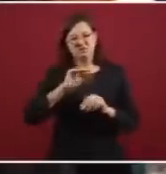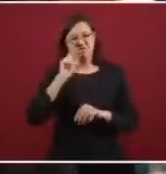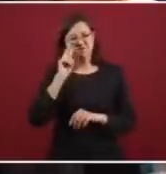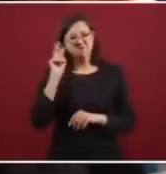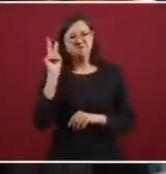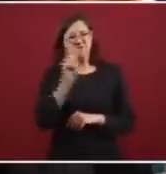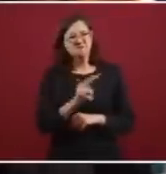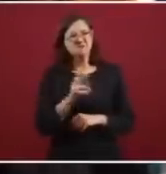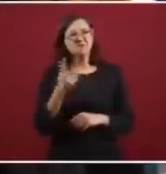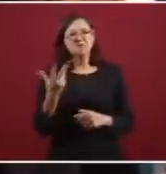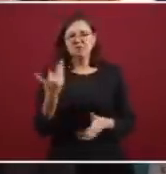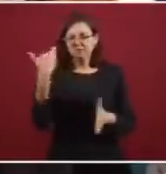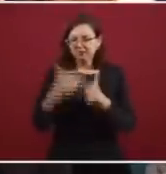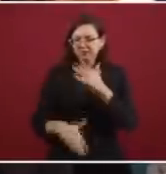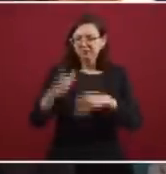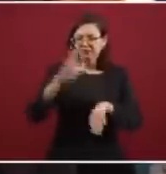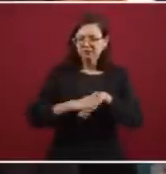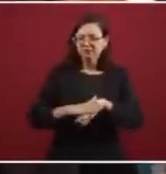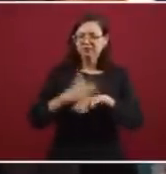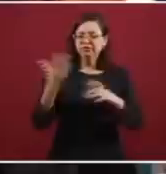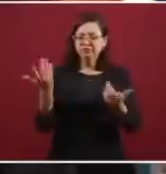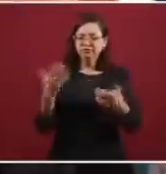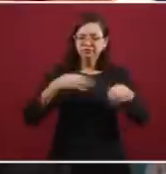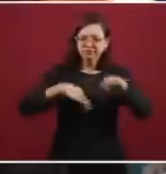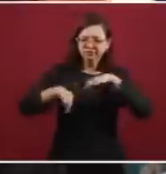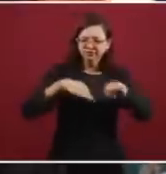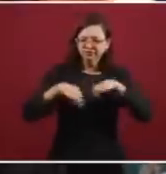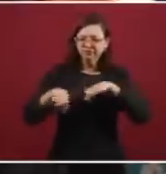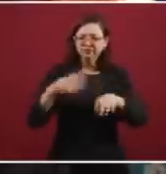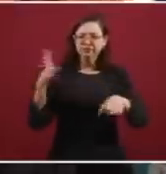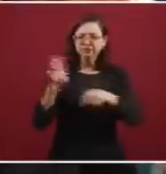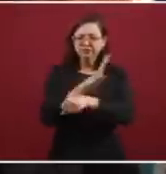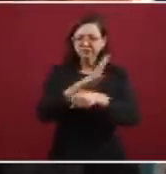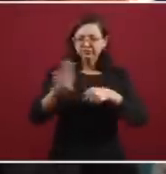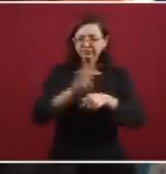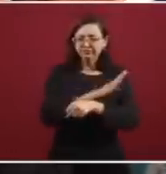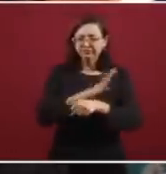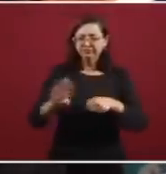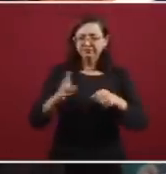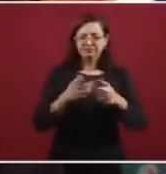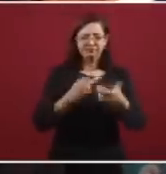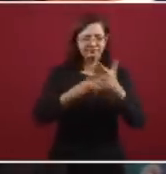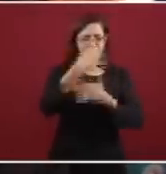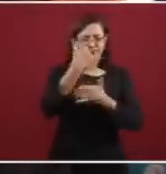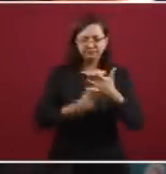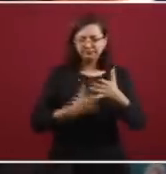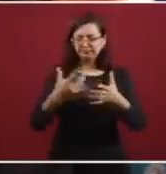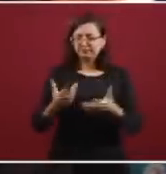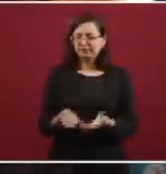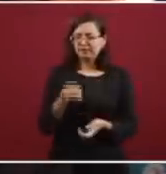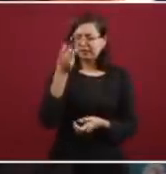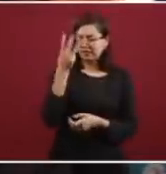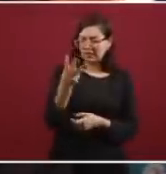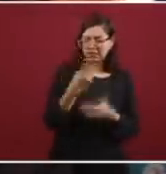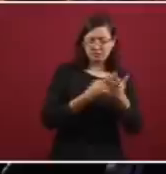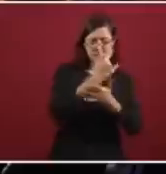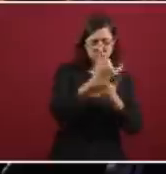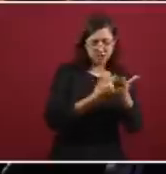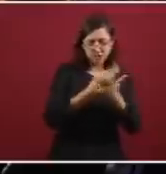que se ilustren las políticas complementarias para maximizar los beneficios de cada proyecto, de sus tres proyectos